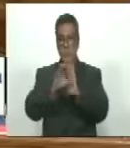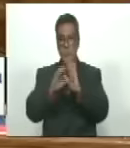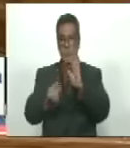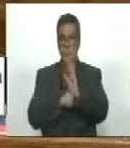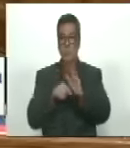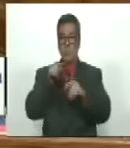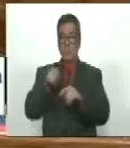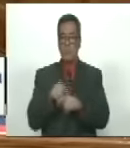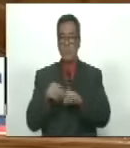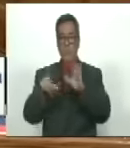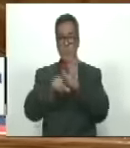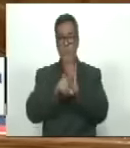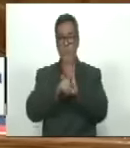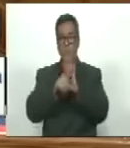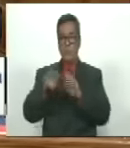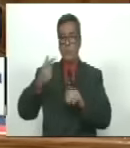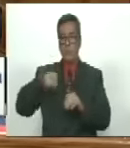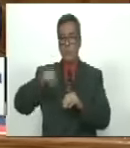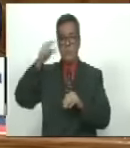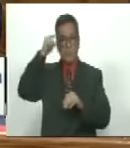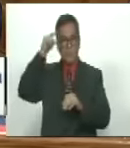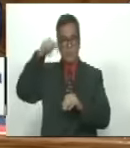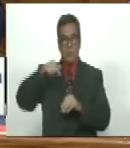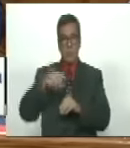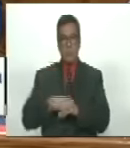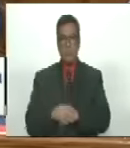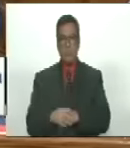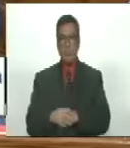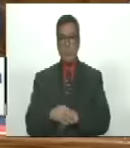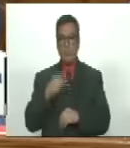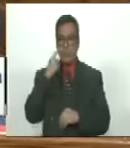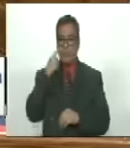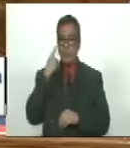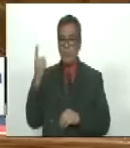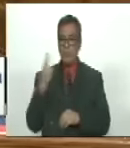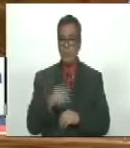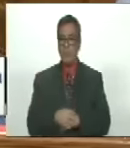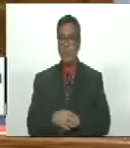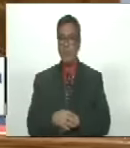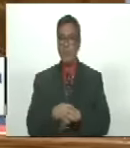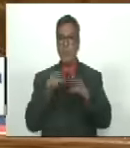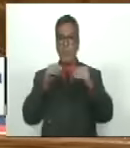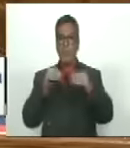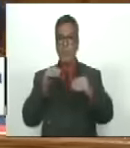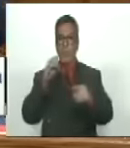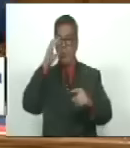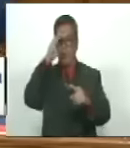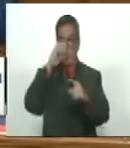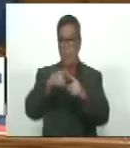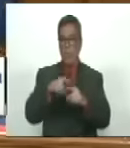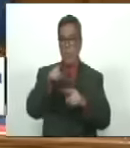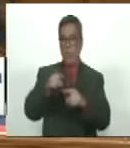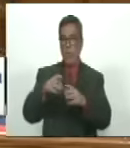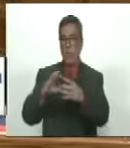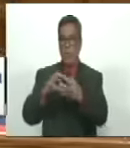de lo que es la ley que tenemos hoy. Fíjense, habla del objeto, el objeto